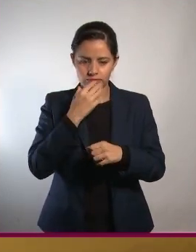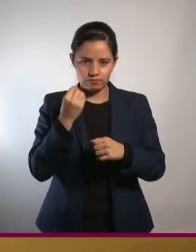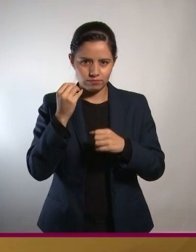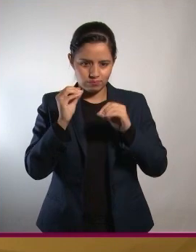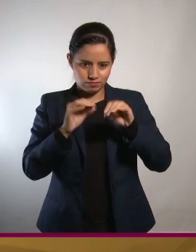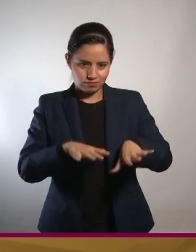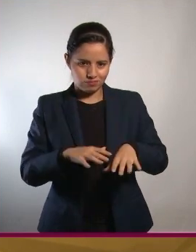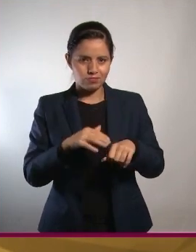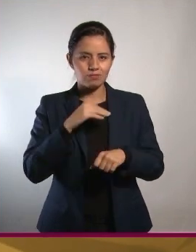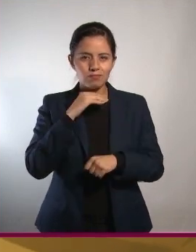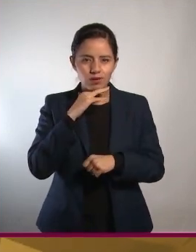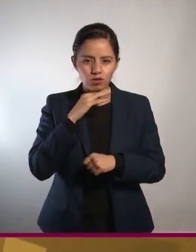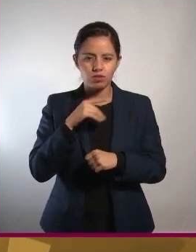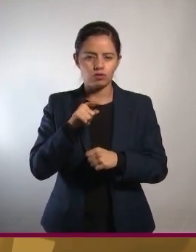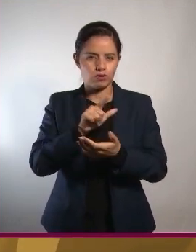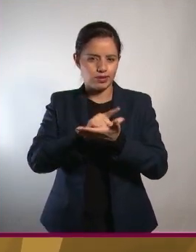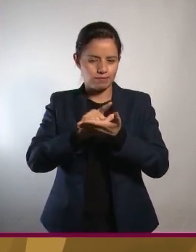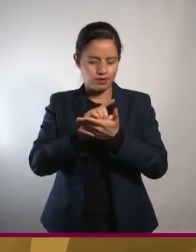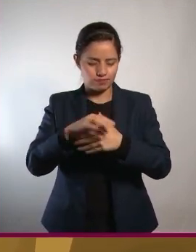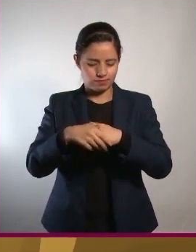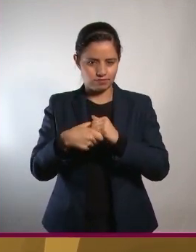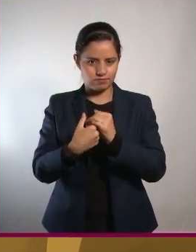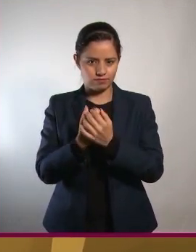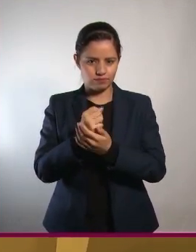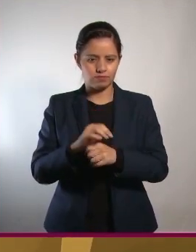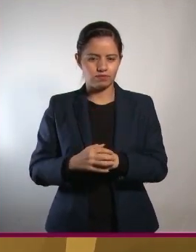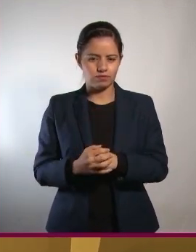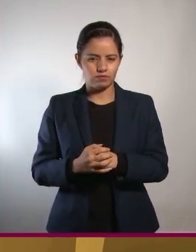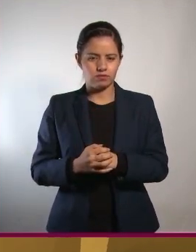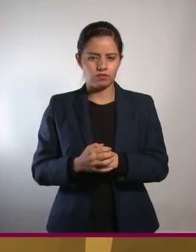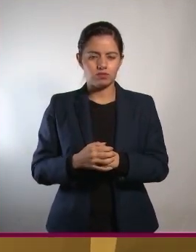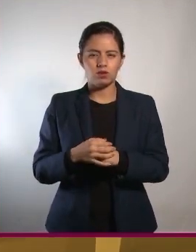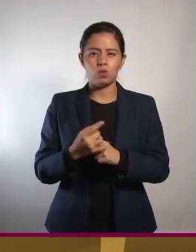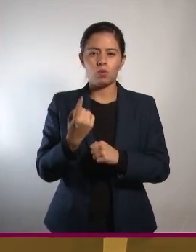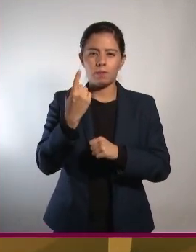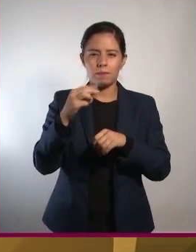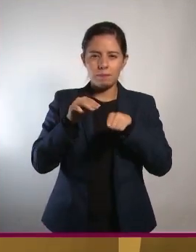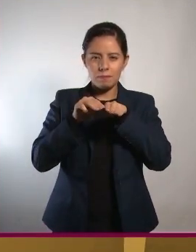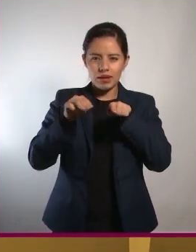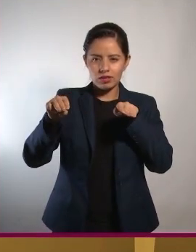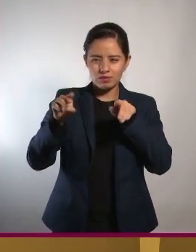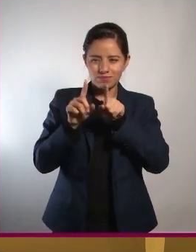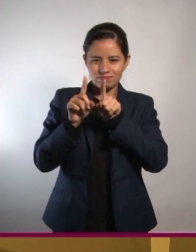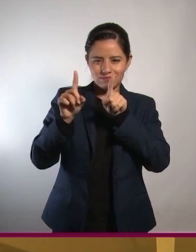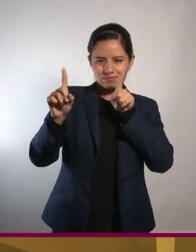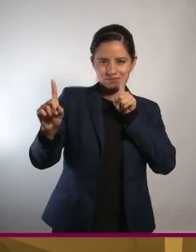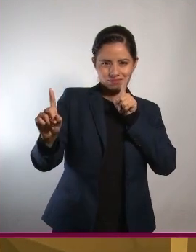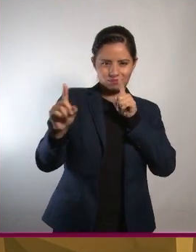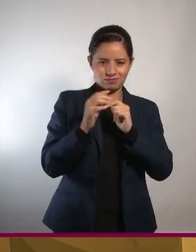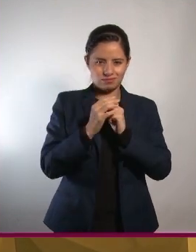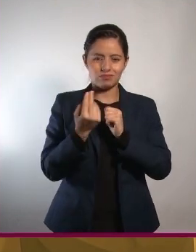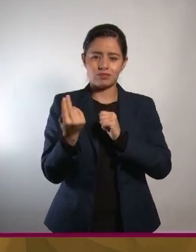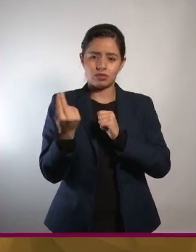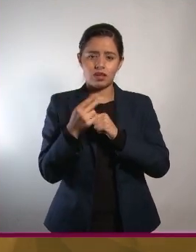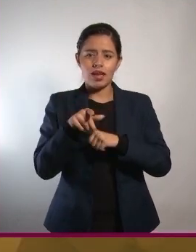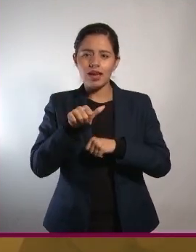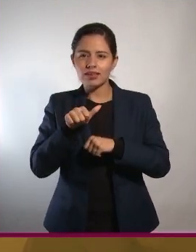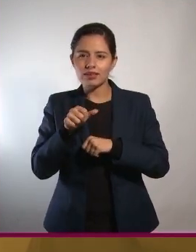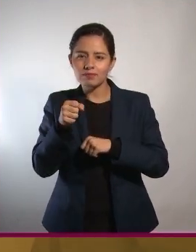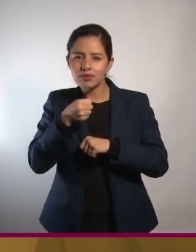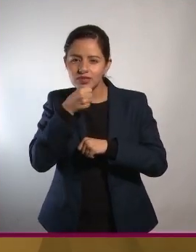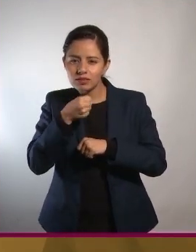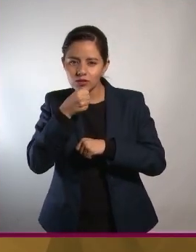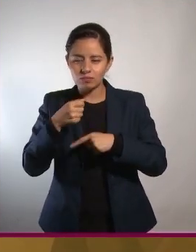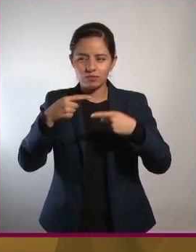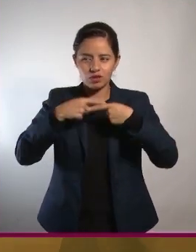No utilice una mascarilla o guantes. Manténgase al menos a 1 metro de otros miembros del hogar, especialmente los ancianos y las personas